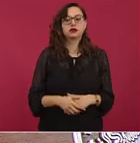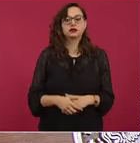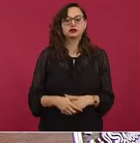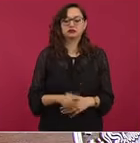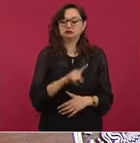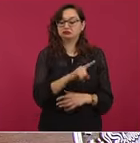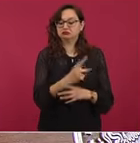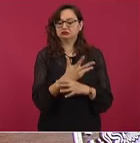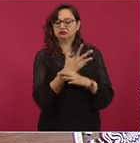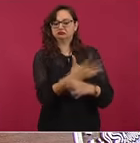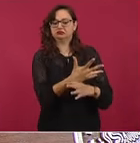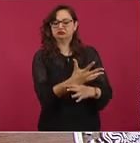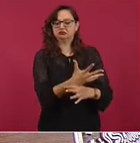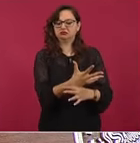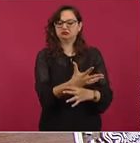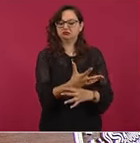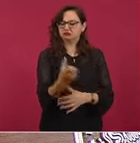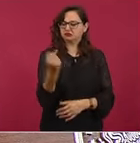mano dura,